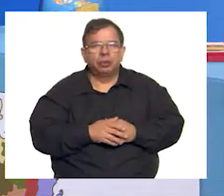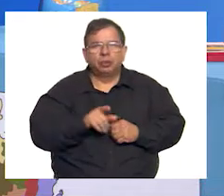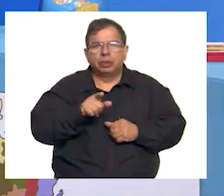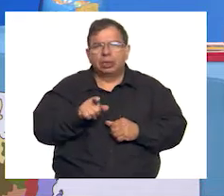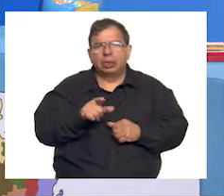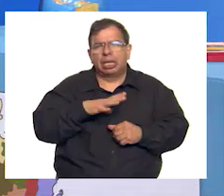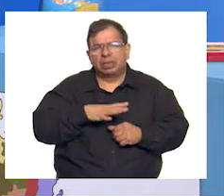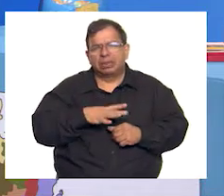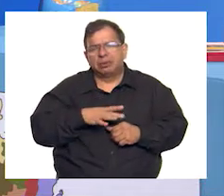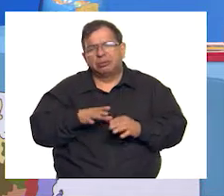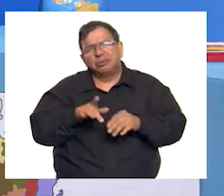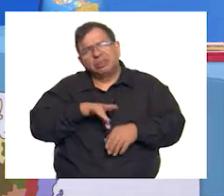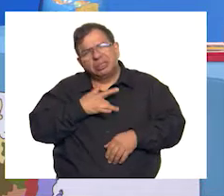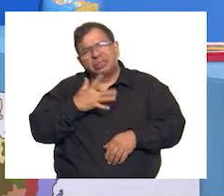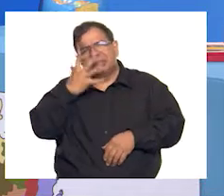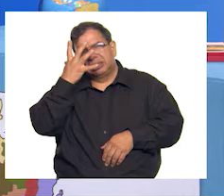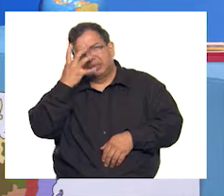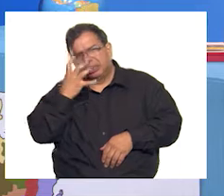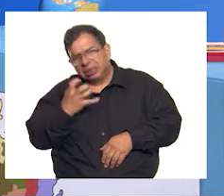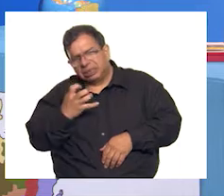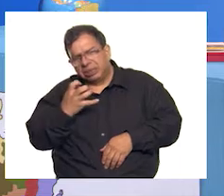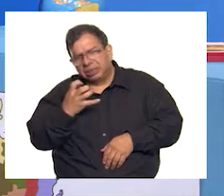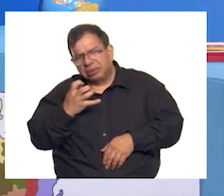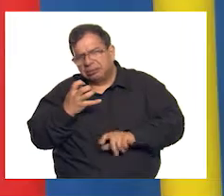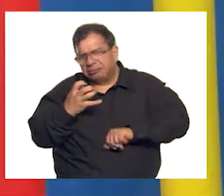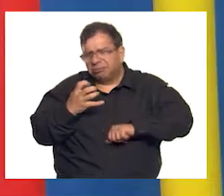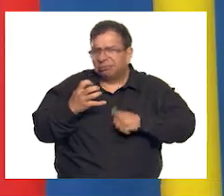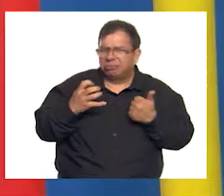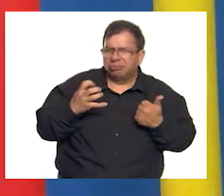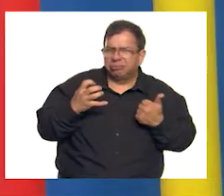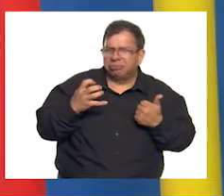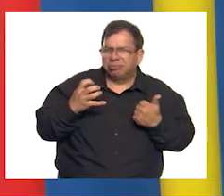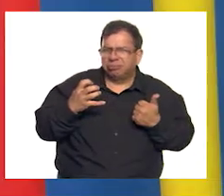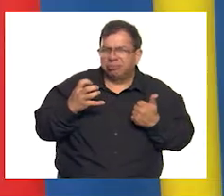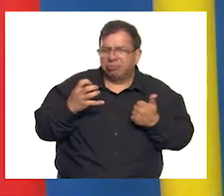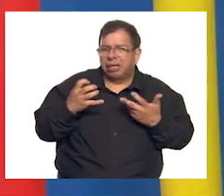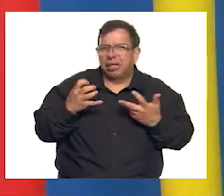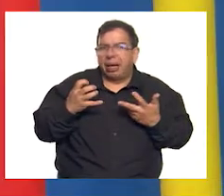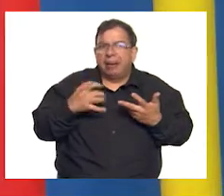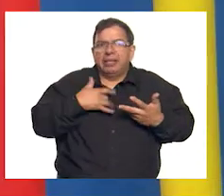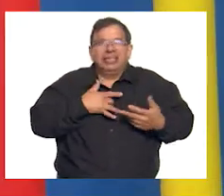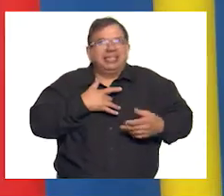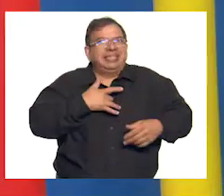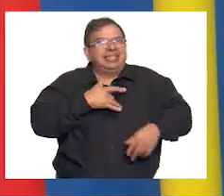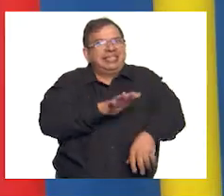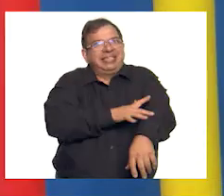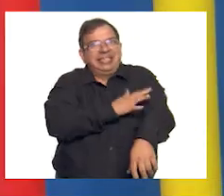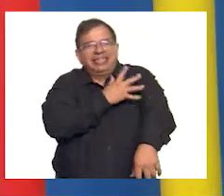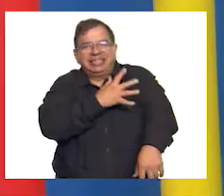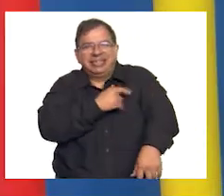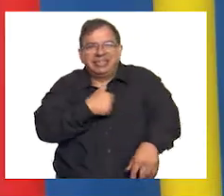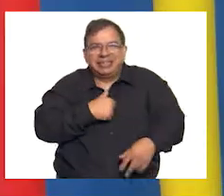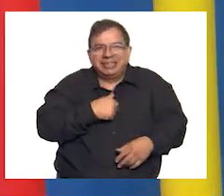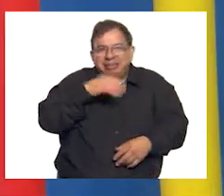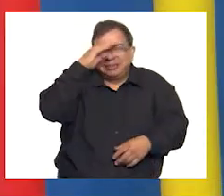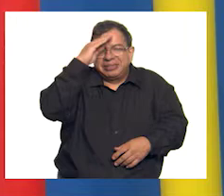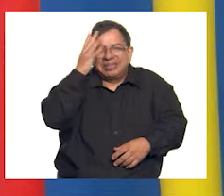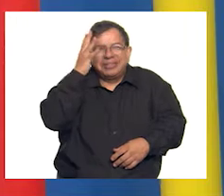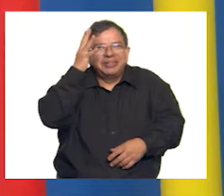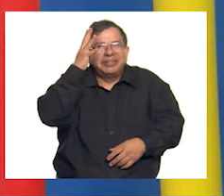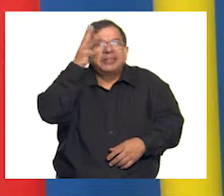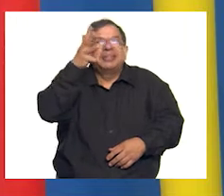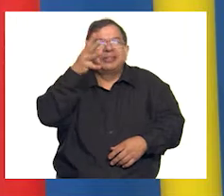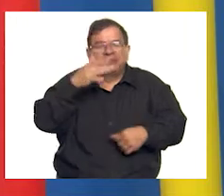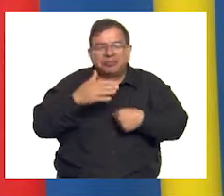por un lado te daba tristeza y por el otro... Pues por el otro me entusiasma muchísimo, Gaby, la expectativa de lo que va a